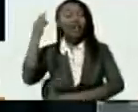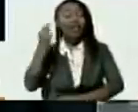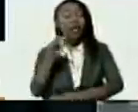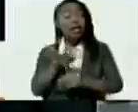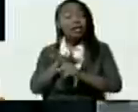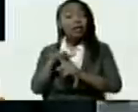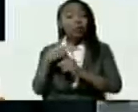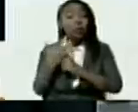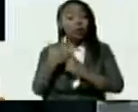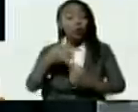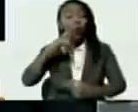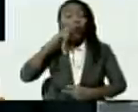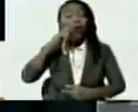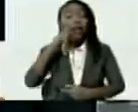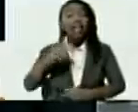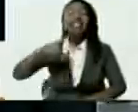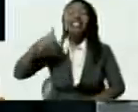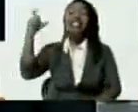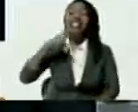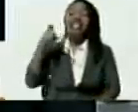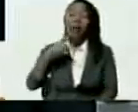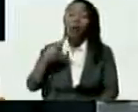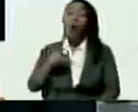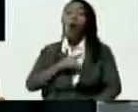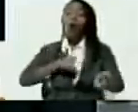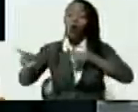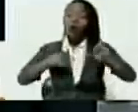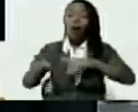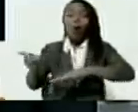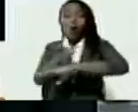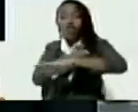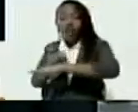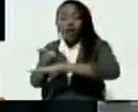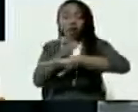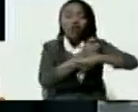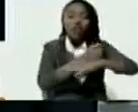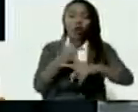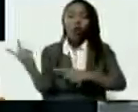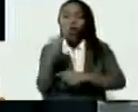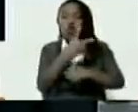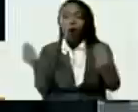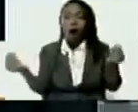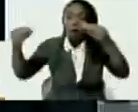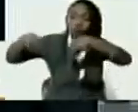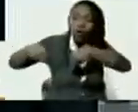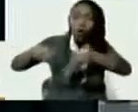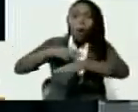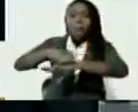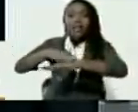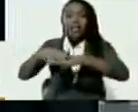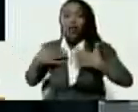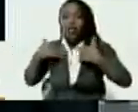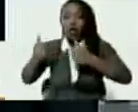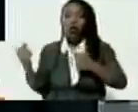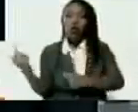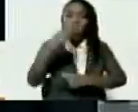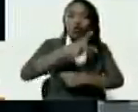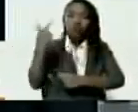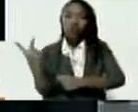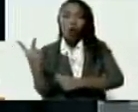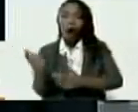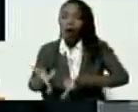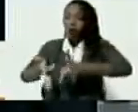situación humanitaria y necesitamos coordinar de gobierno a gobierno, de Ministerio de Salud a Ministerio de Salud, de